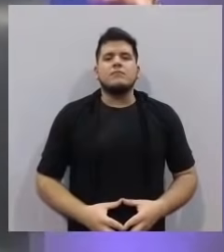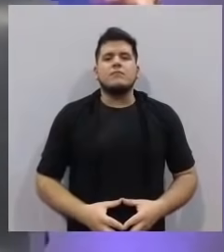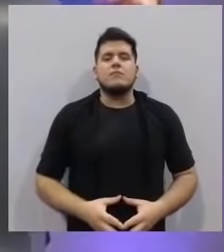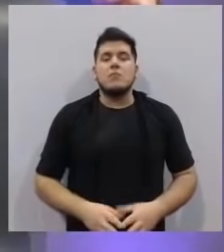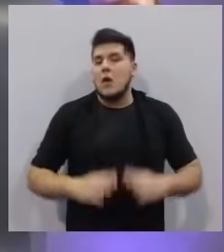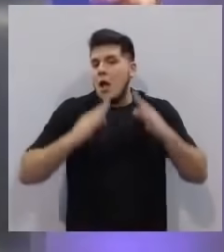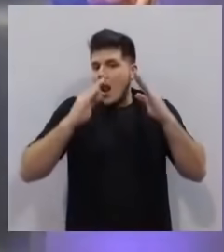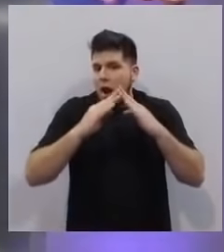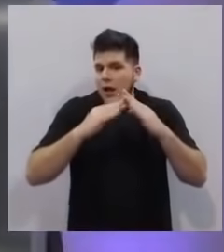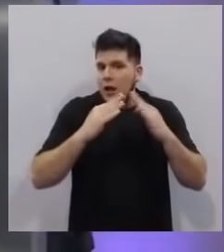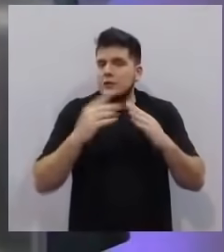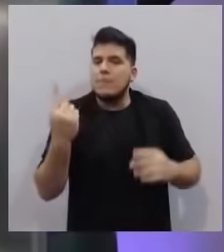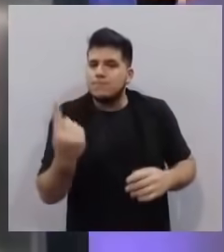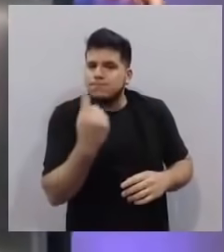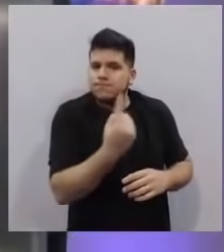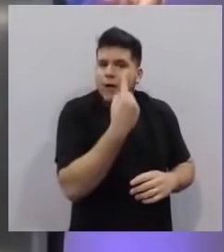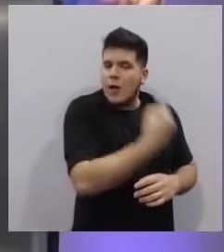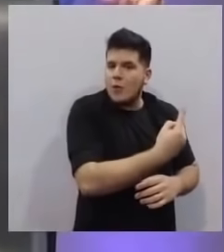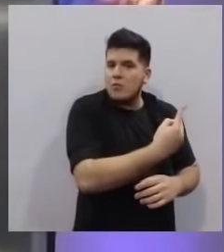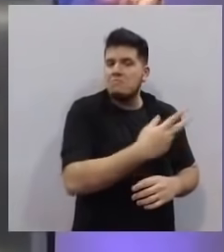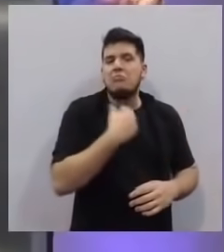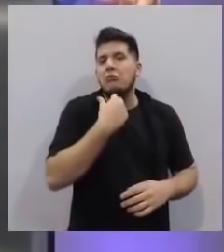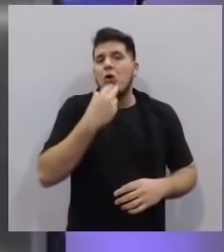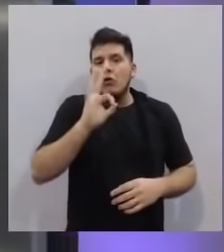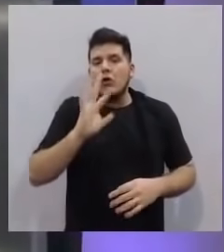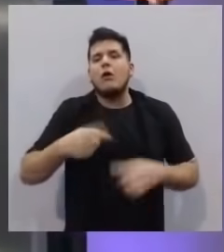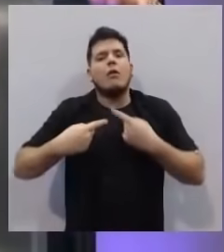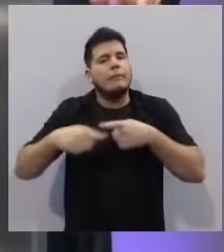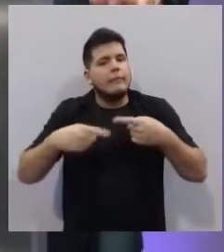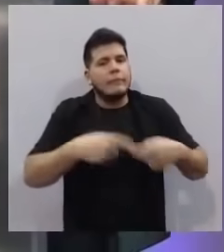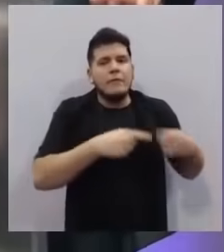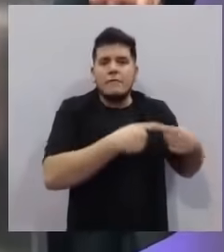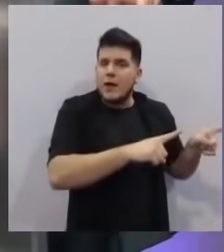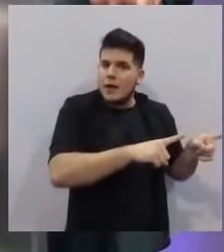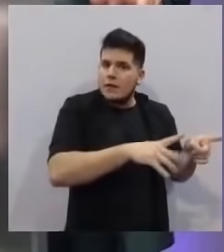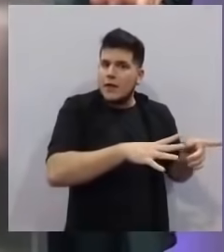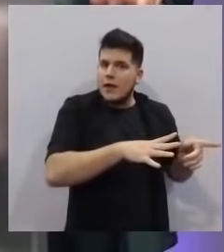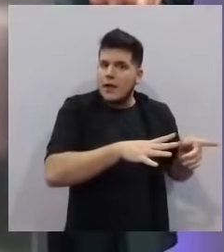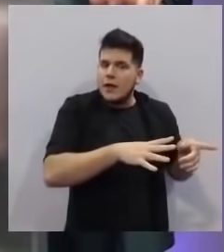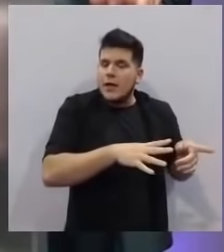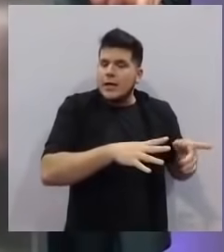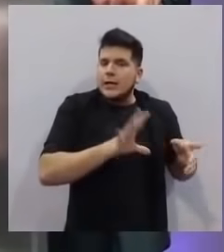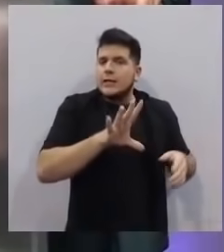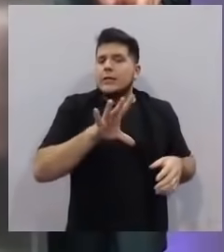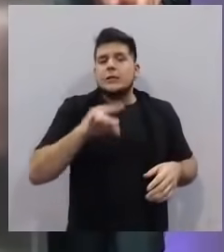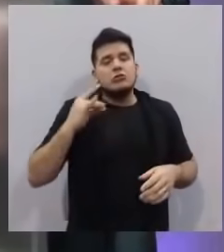hijos pasa eso todos los hijos son diferentes cada uno toma decisiones por su lado